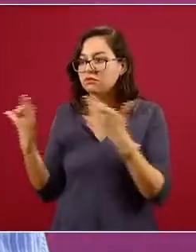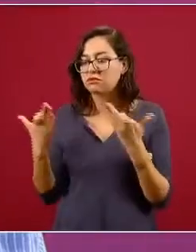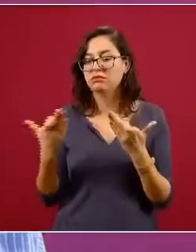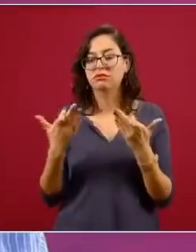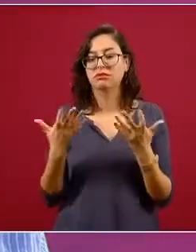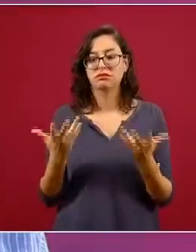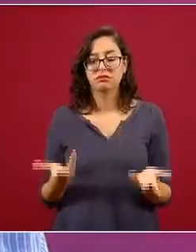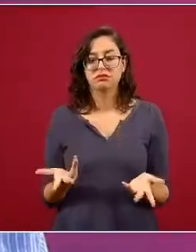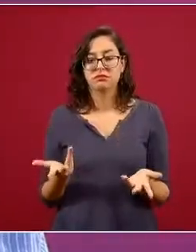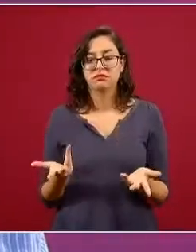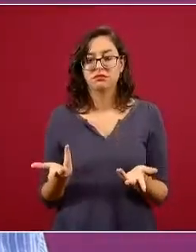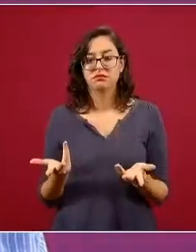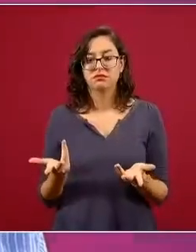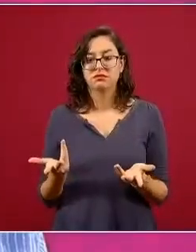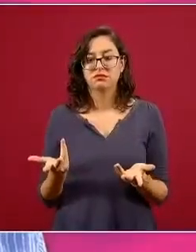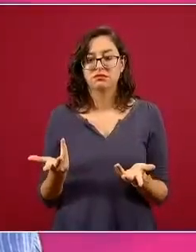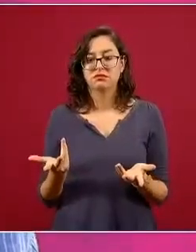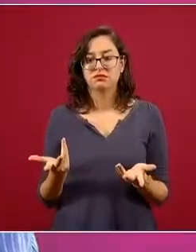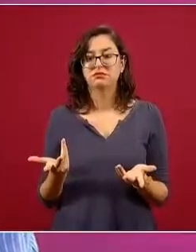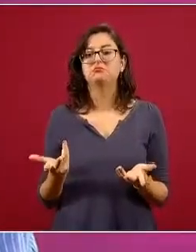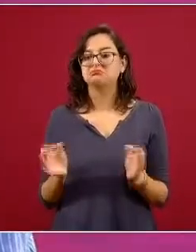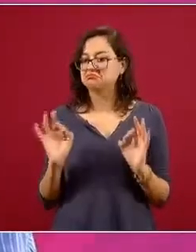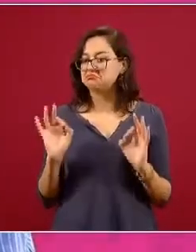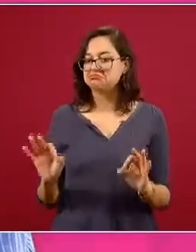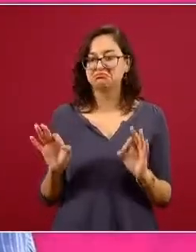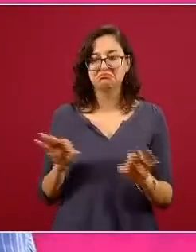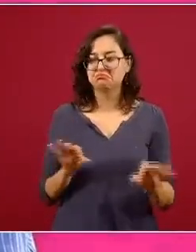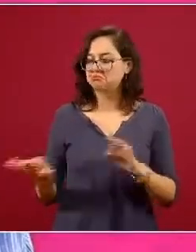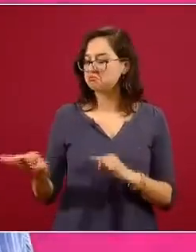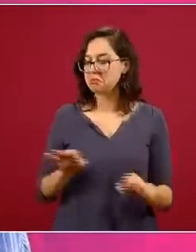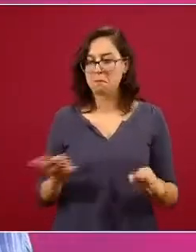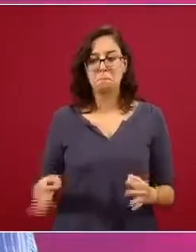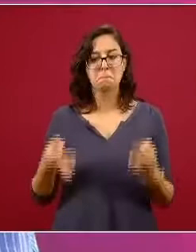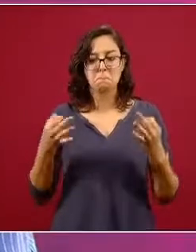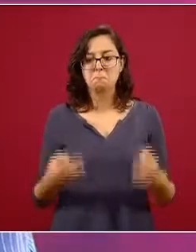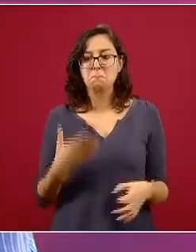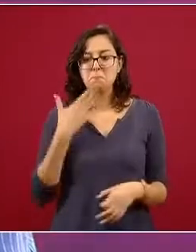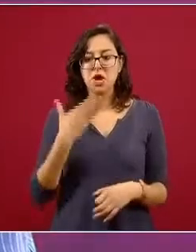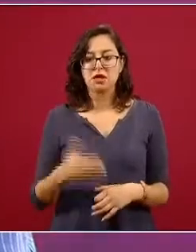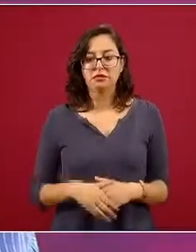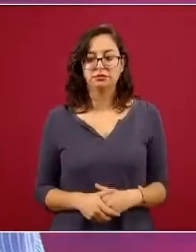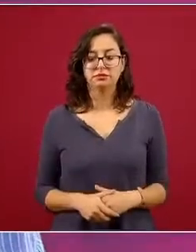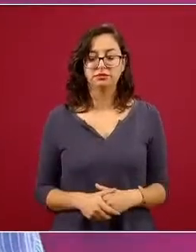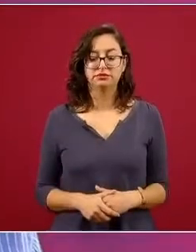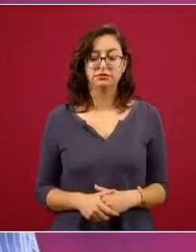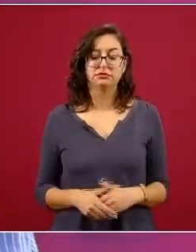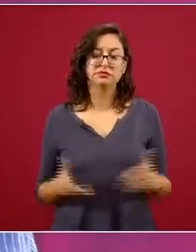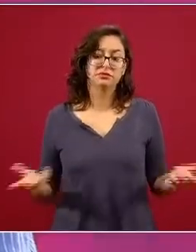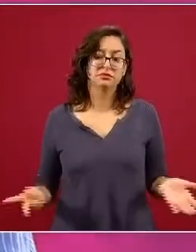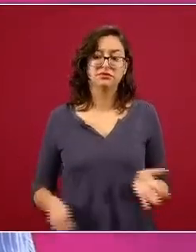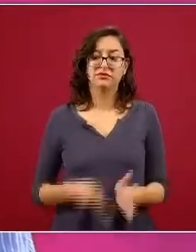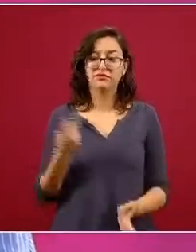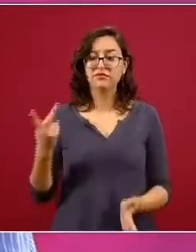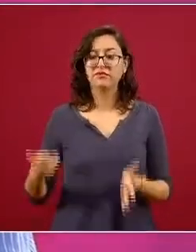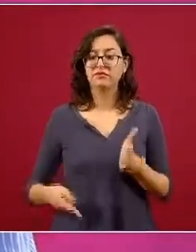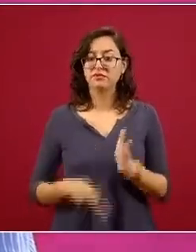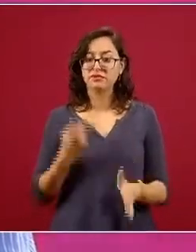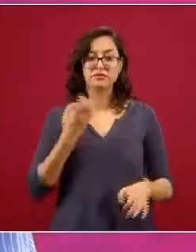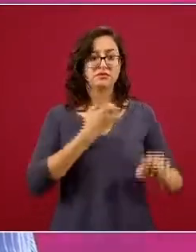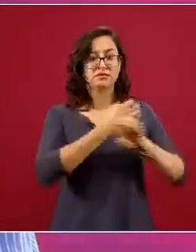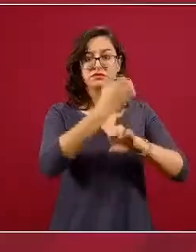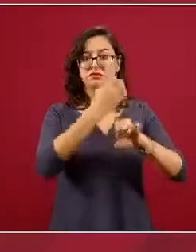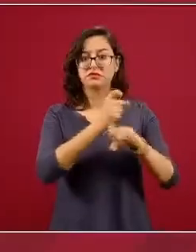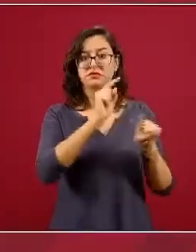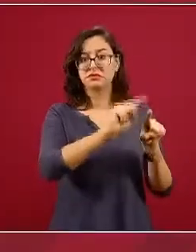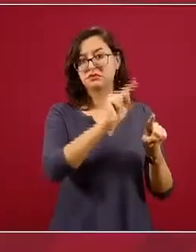la visita, un excelente trabajo, ¿no? Y así ha ocurrido con otras entidades